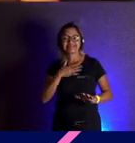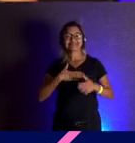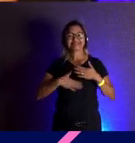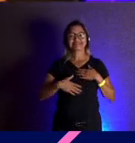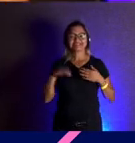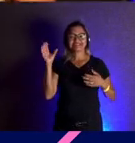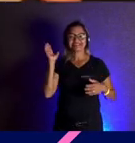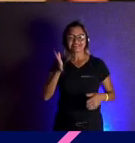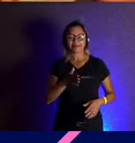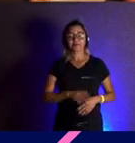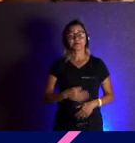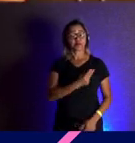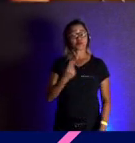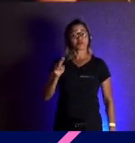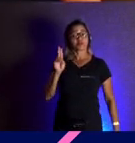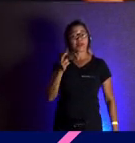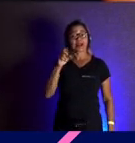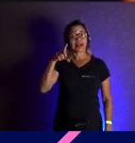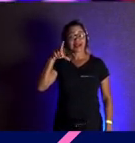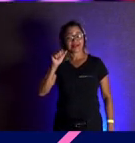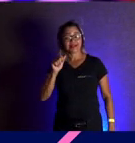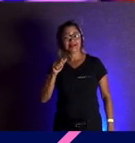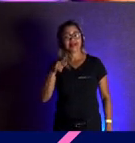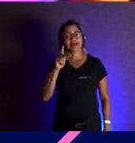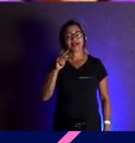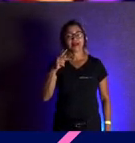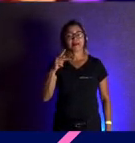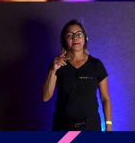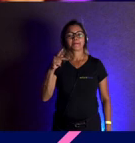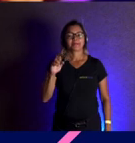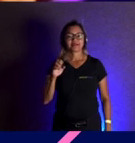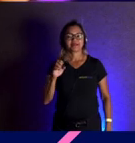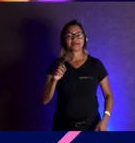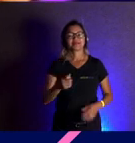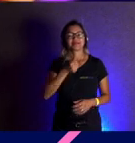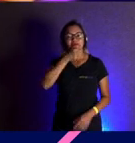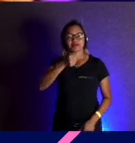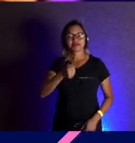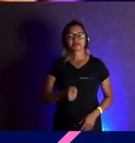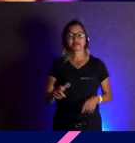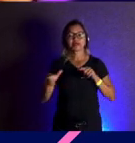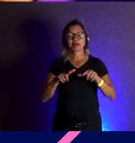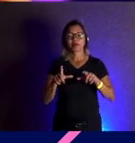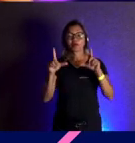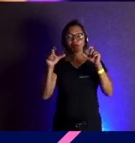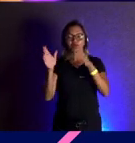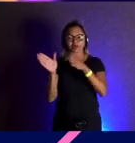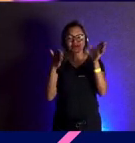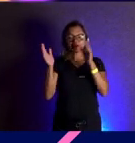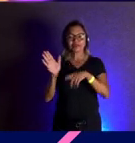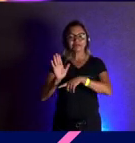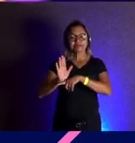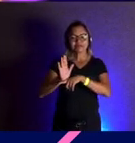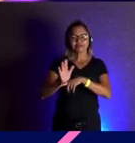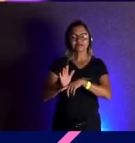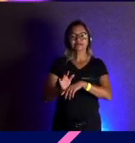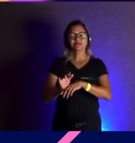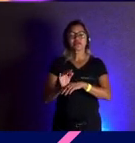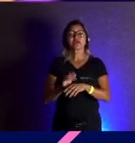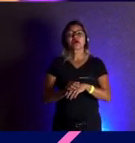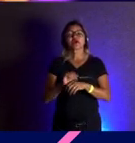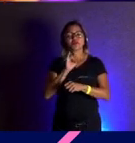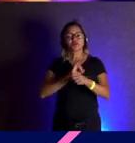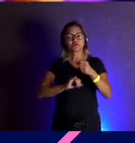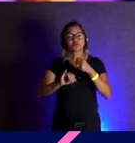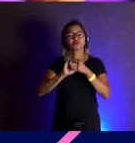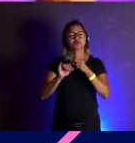es Elena Carpio, soy periodista multimedia, trabajo con fotografía, cine, realidad virtual, audio, pero realmente mis